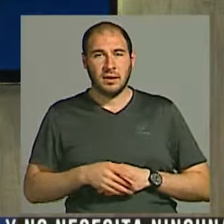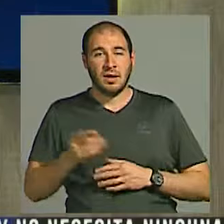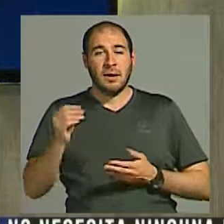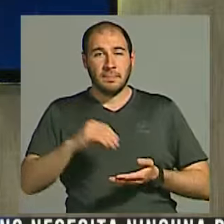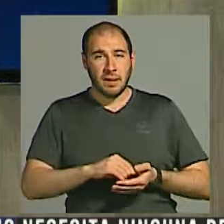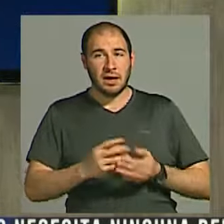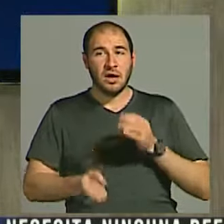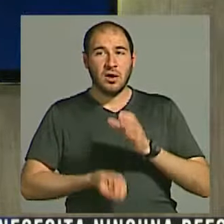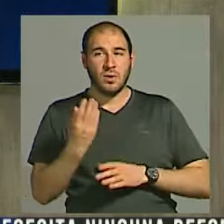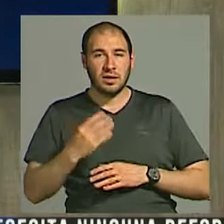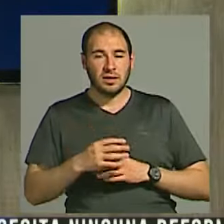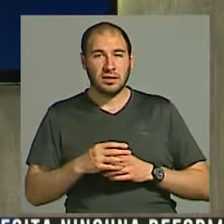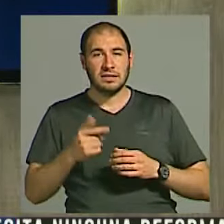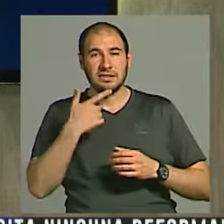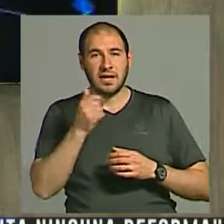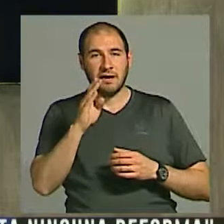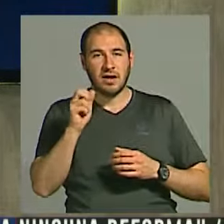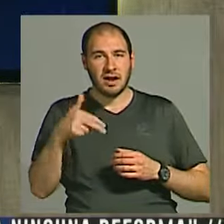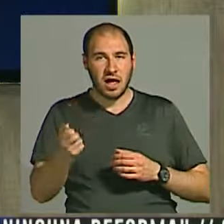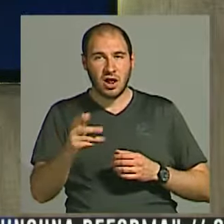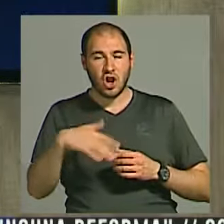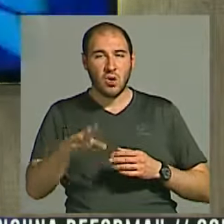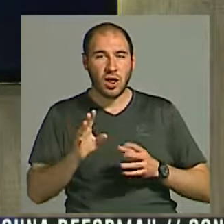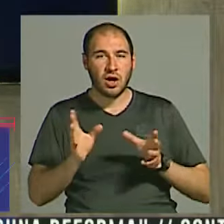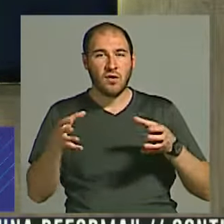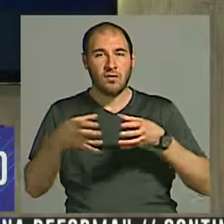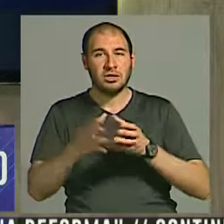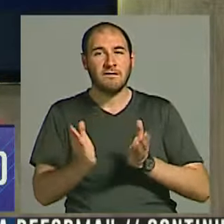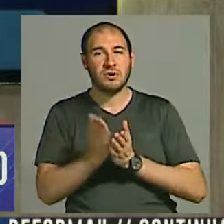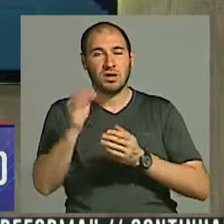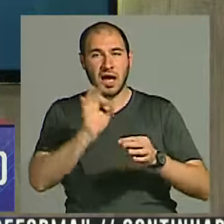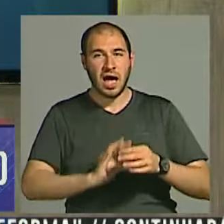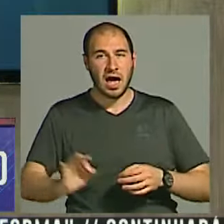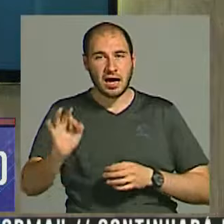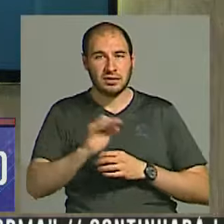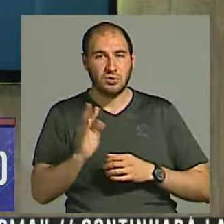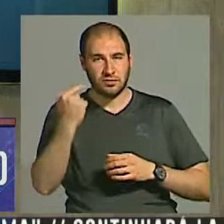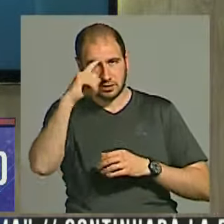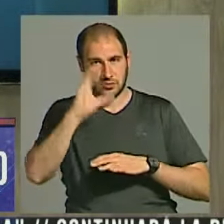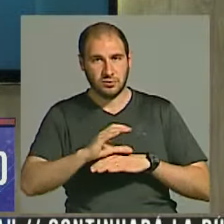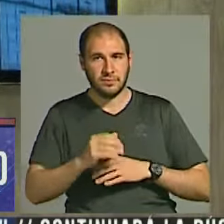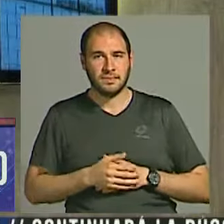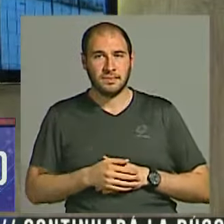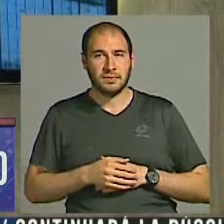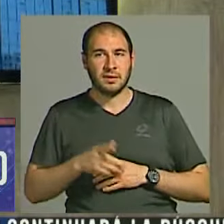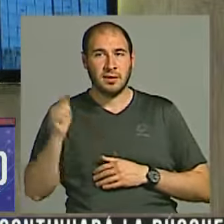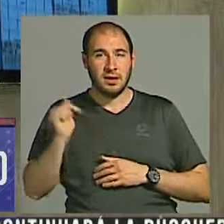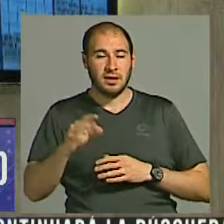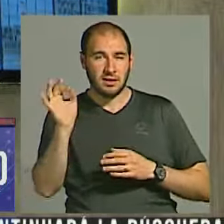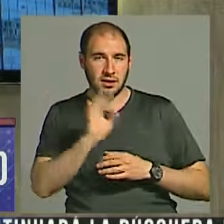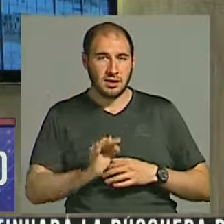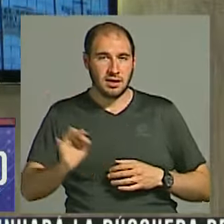Además, se inauguró La Sábana en el espacio Confluencia de la Facultad de Artes y Diseño de la UNCuyo. Esta es una